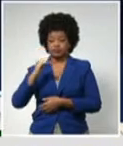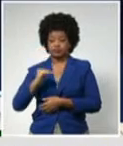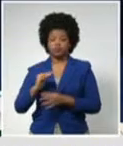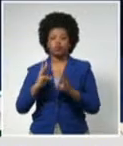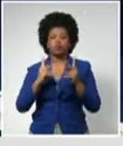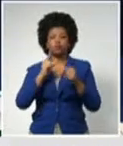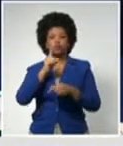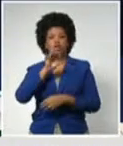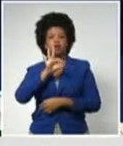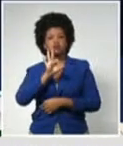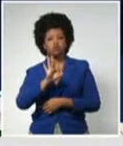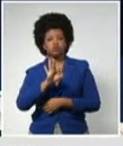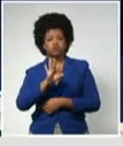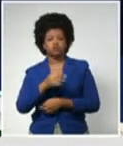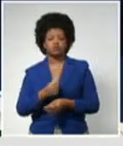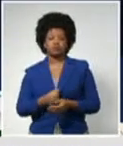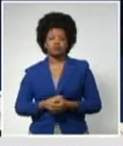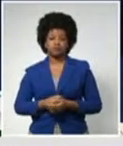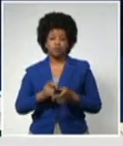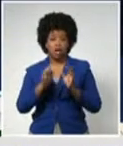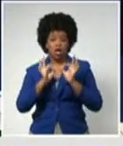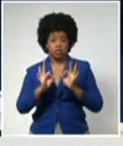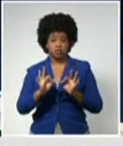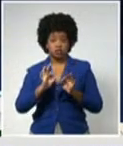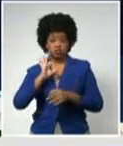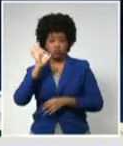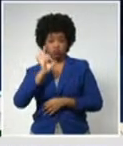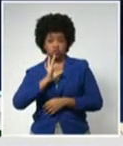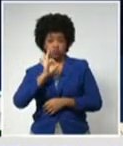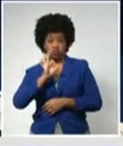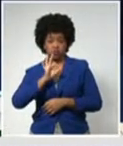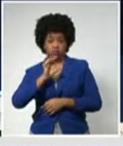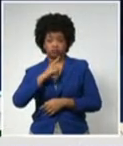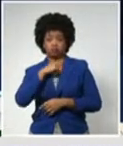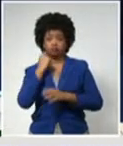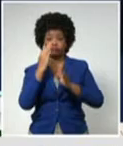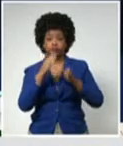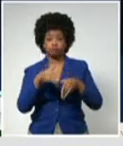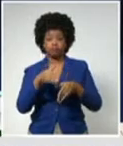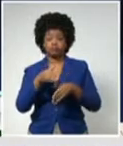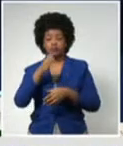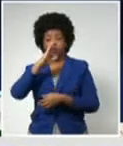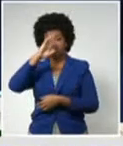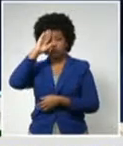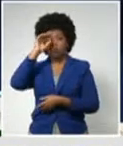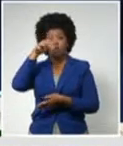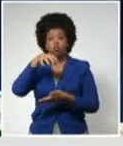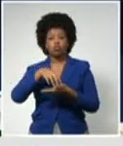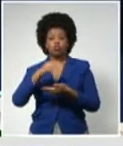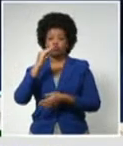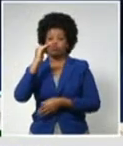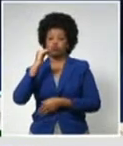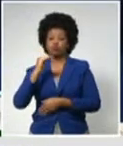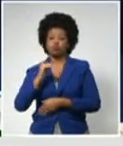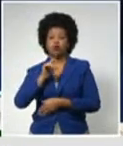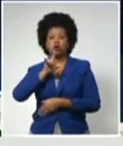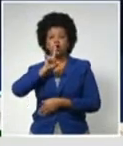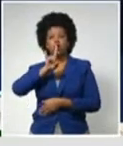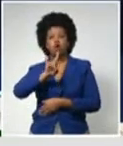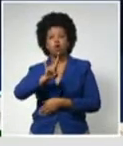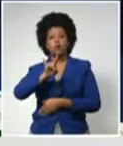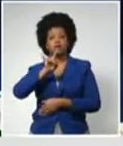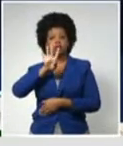y con este indicador de letalidad, pues se sitúa en el lugar número